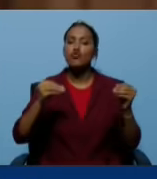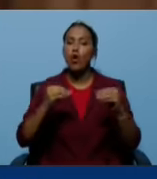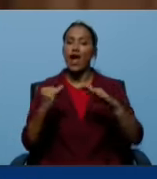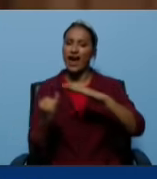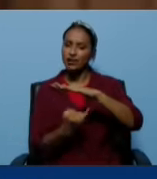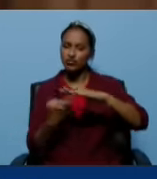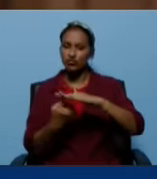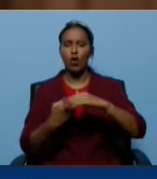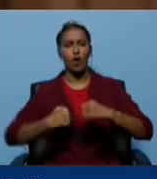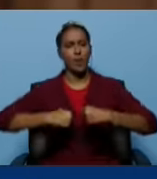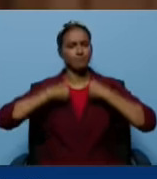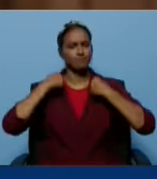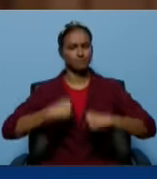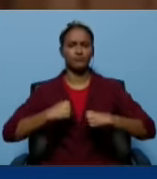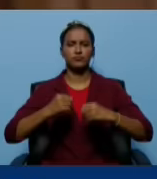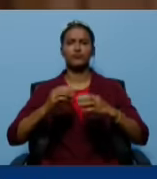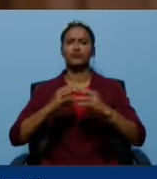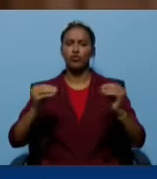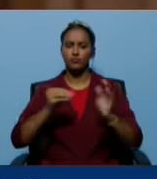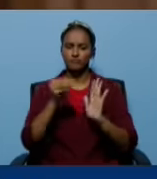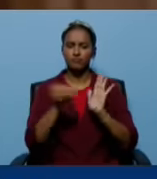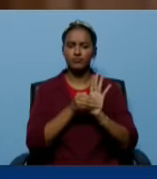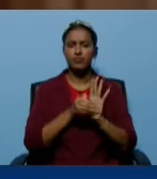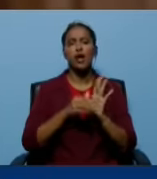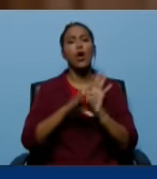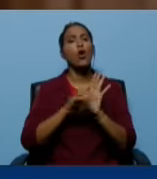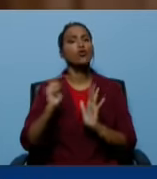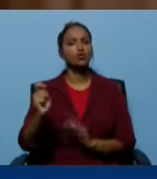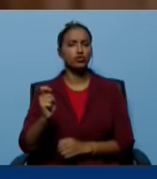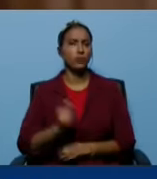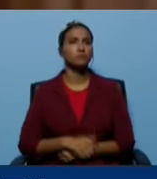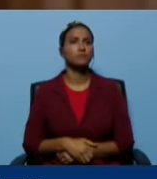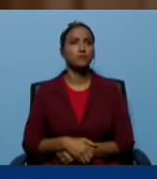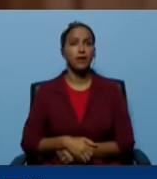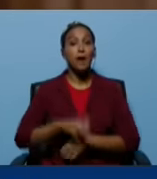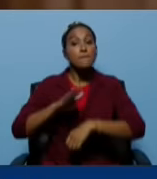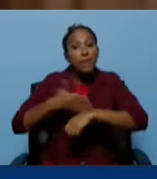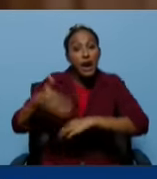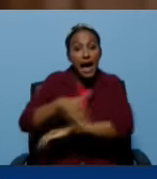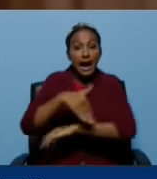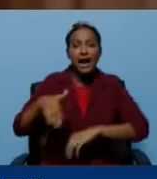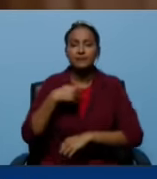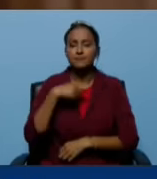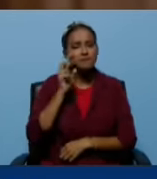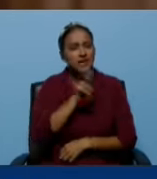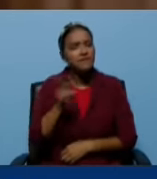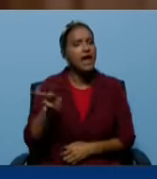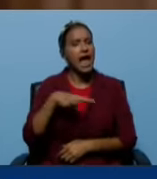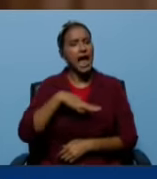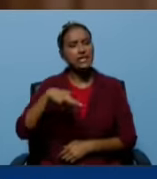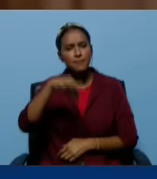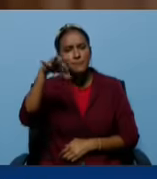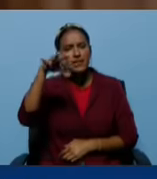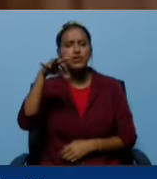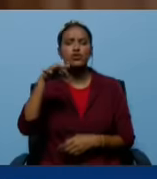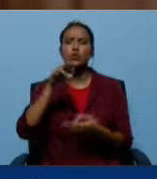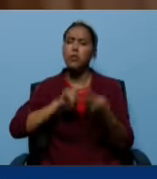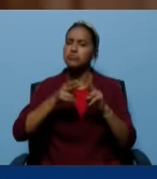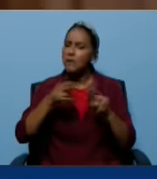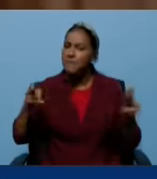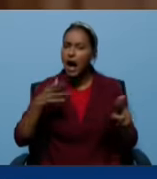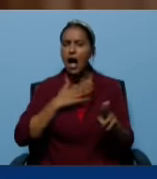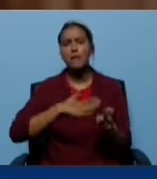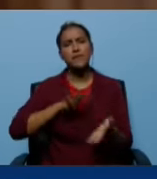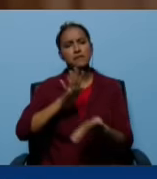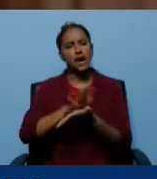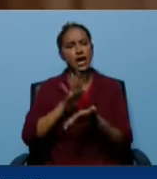en concordancia con lo que está sucediendo hoy en la calle. Un espíritu de paz, un espíritu de normalidad y un deseo que tienen los venezolanos